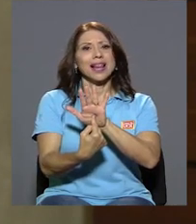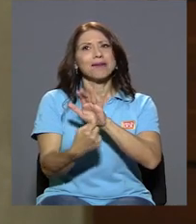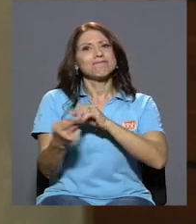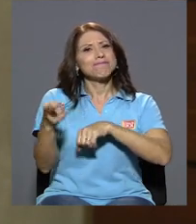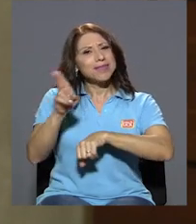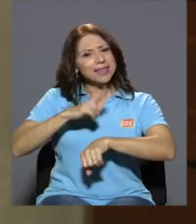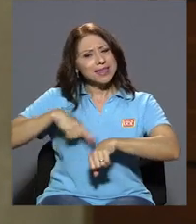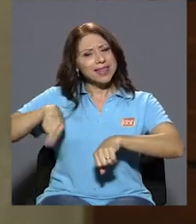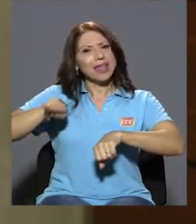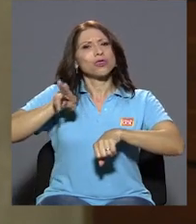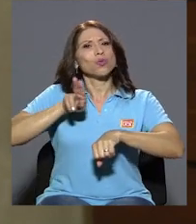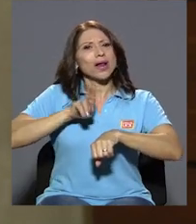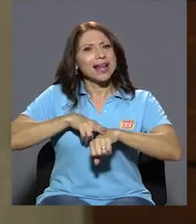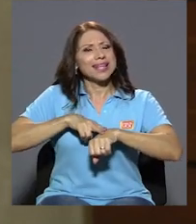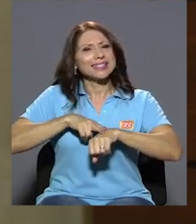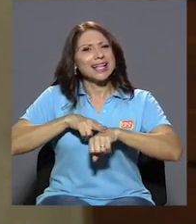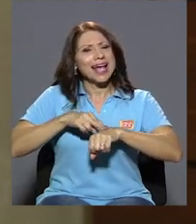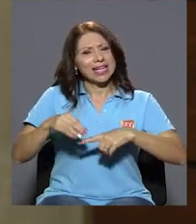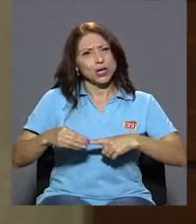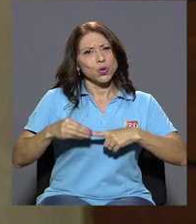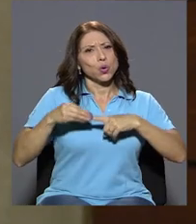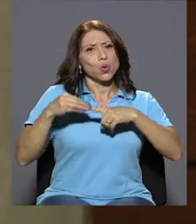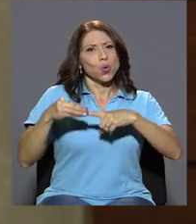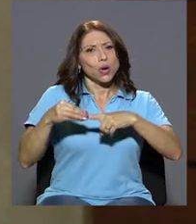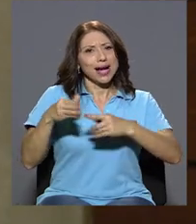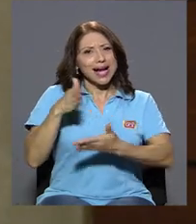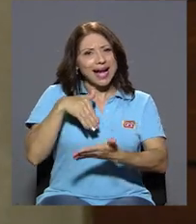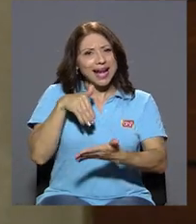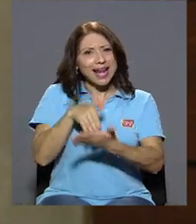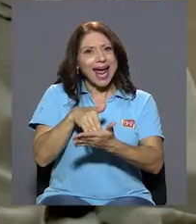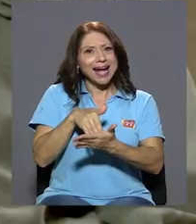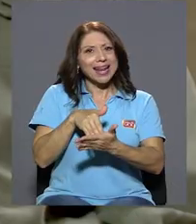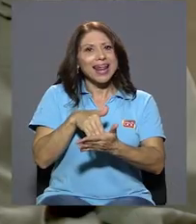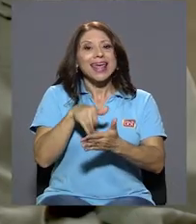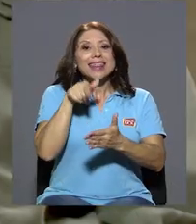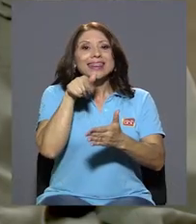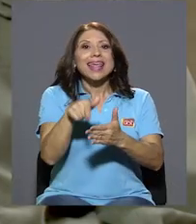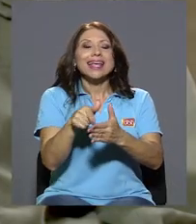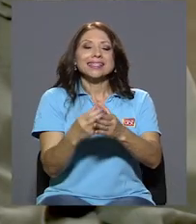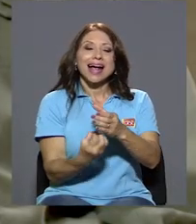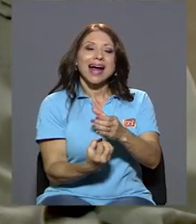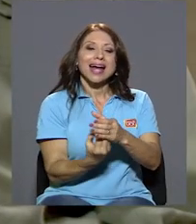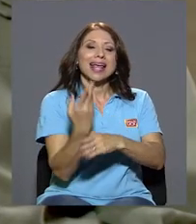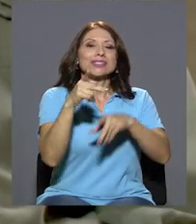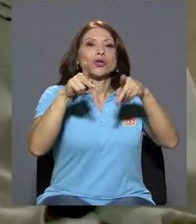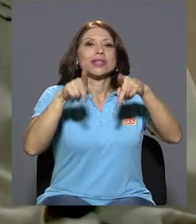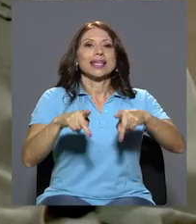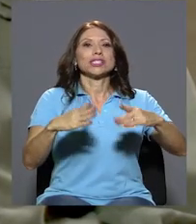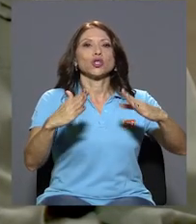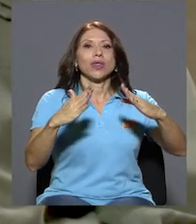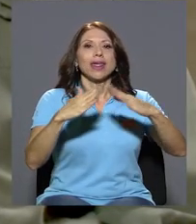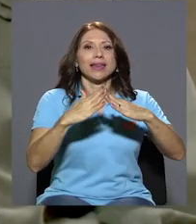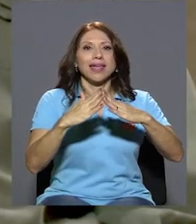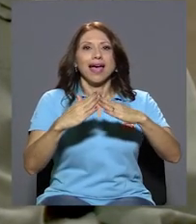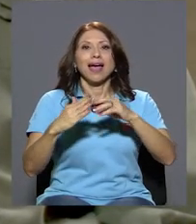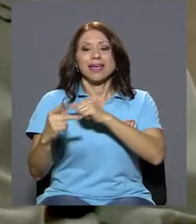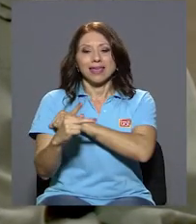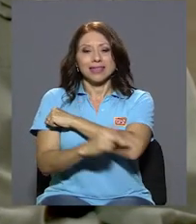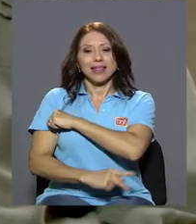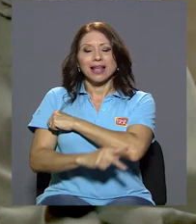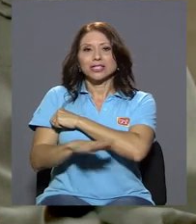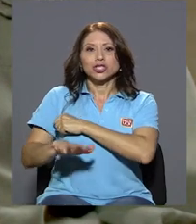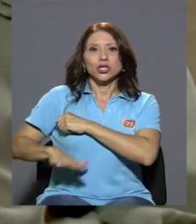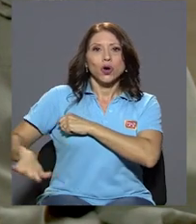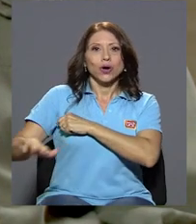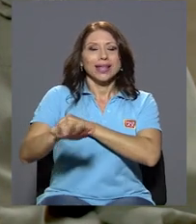la naturaleza nuclear digamos de esta creación de ciudadanía y de nación que ha